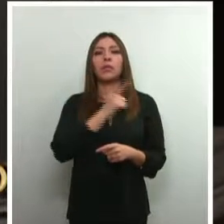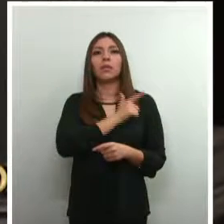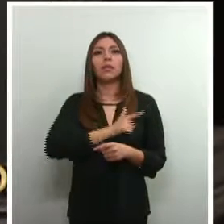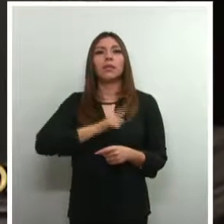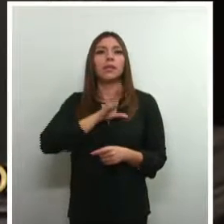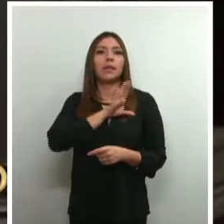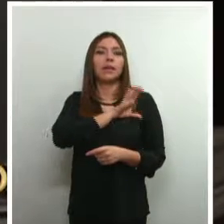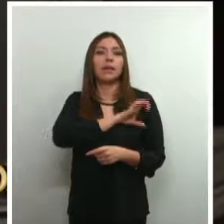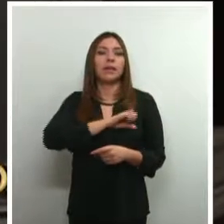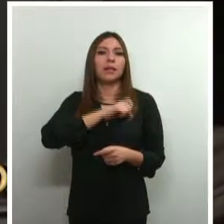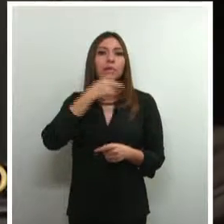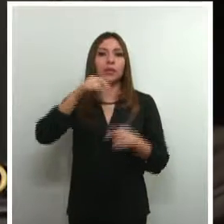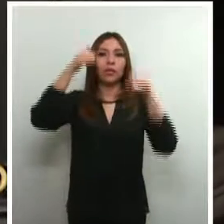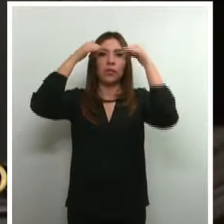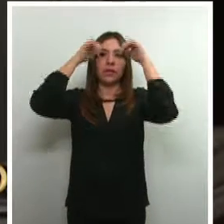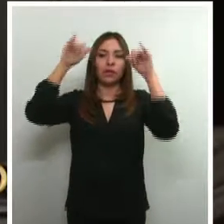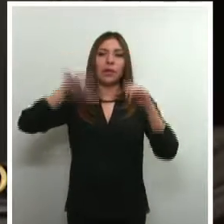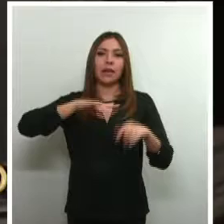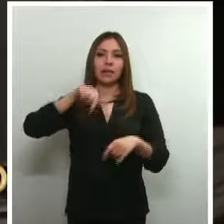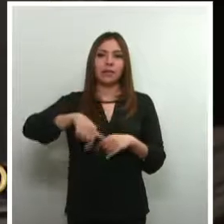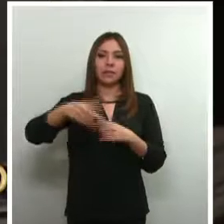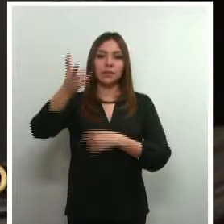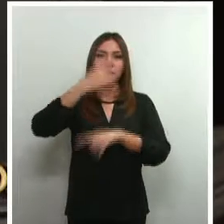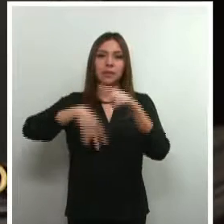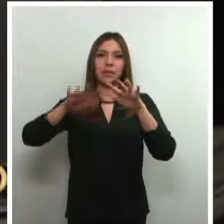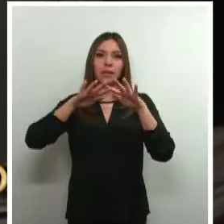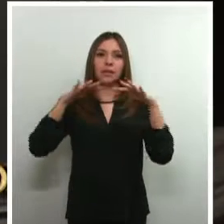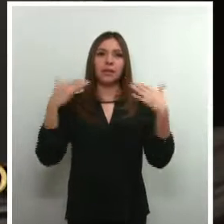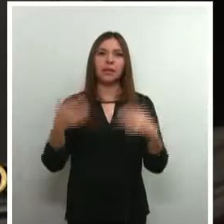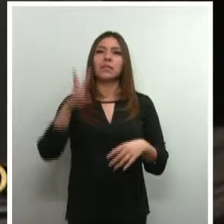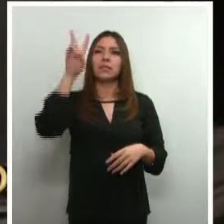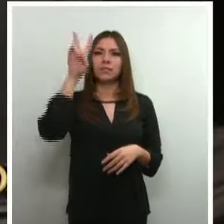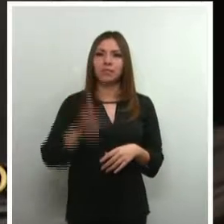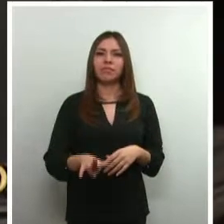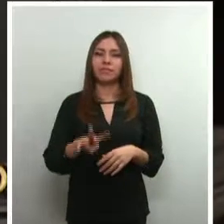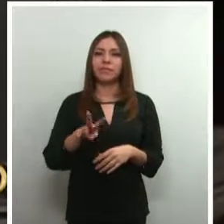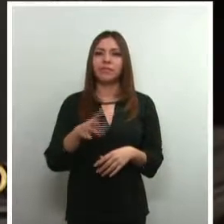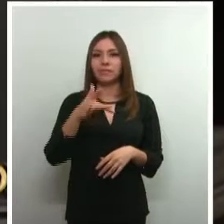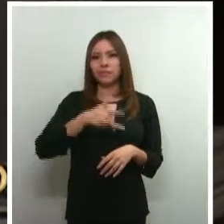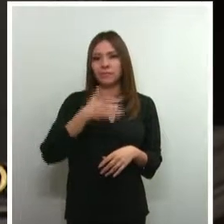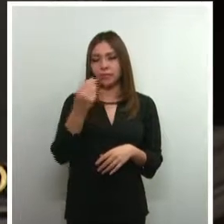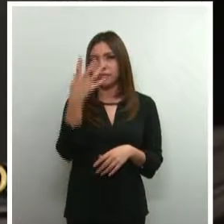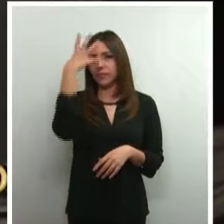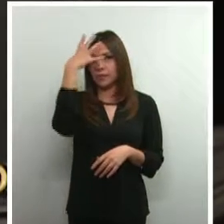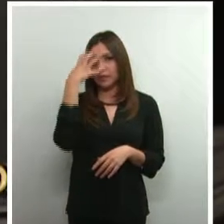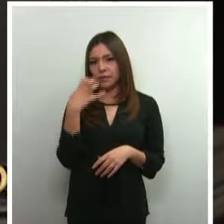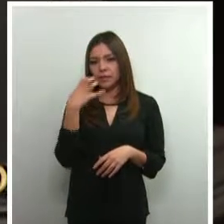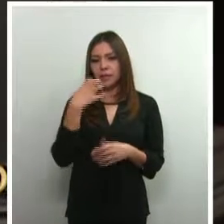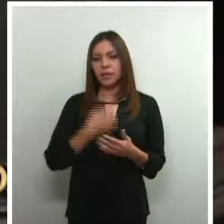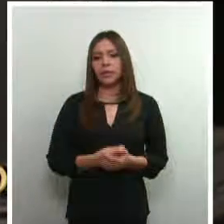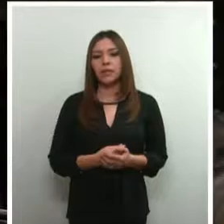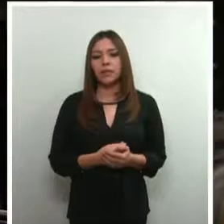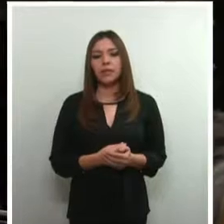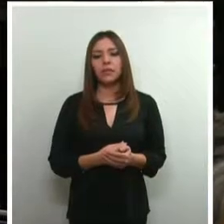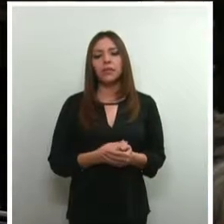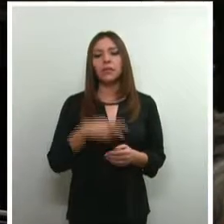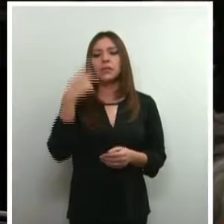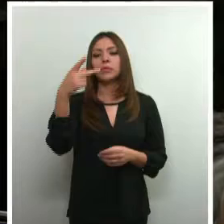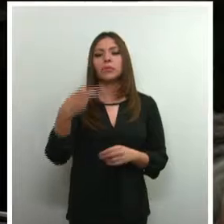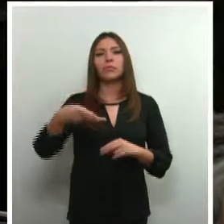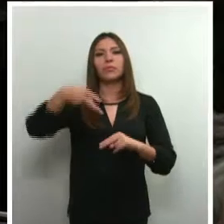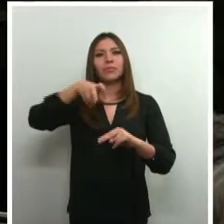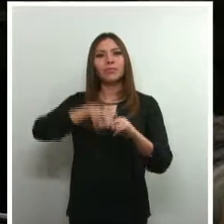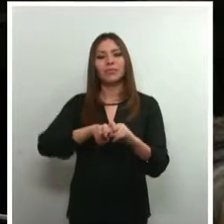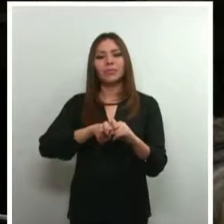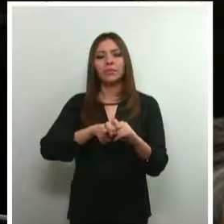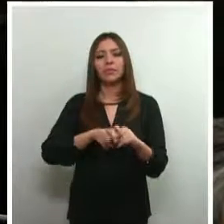en esta asamblea. Y quiero decirles que es muy triste que hasta mi curul haya